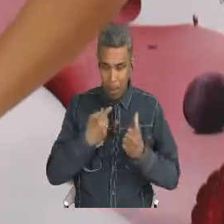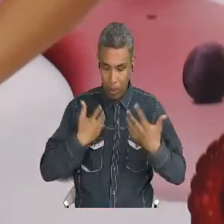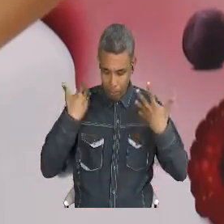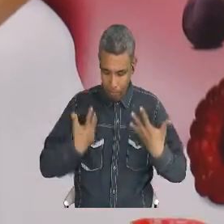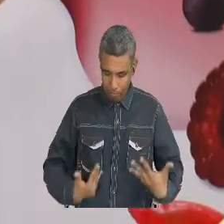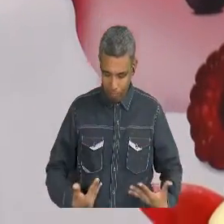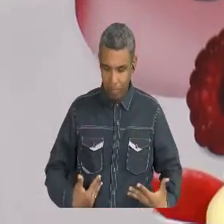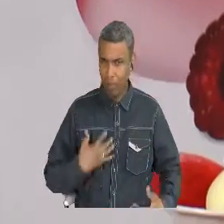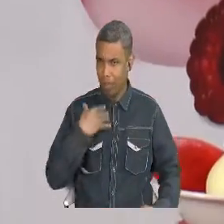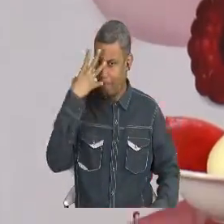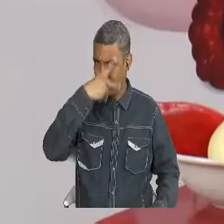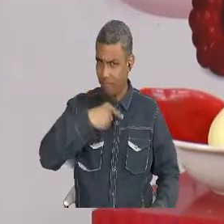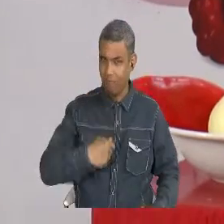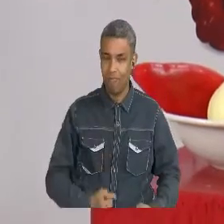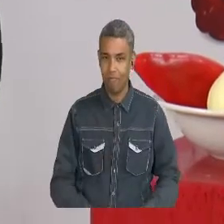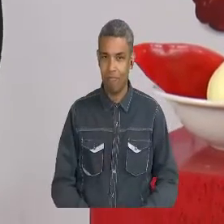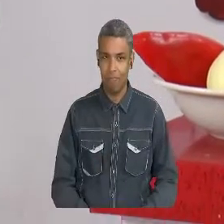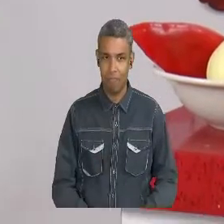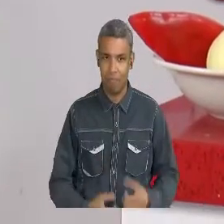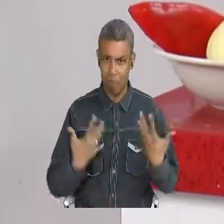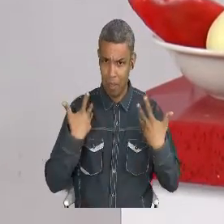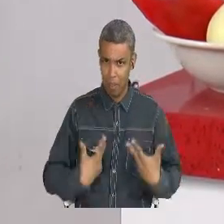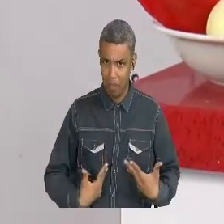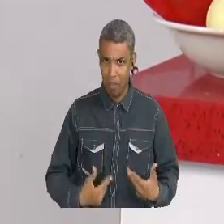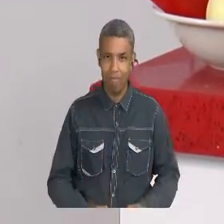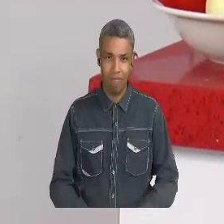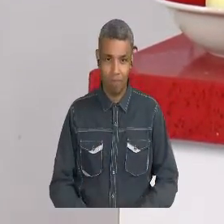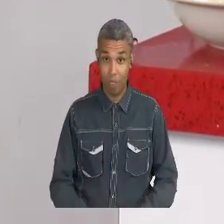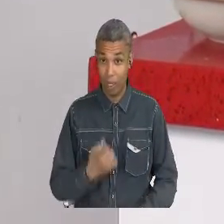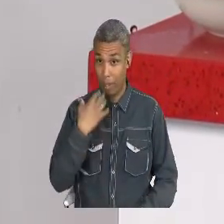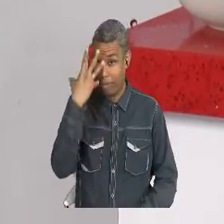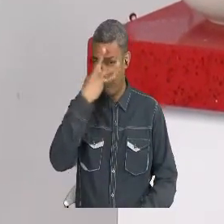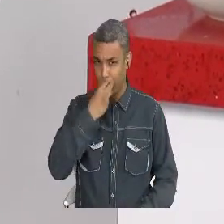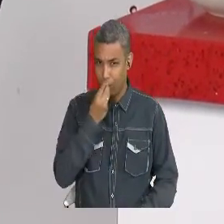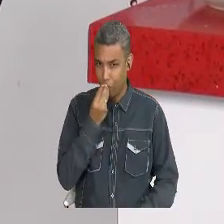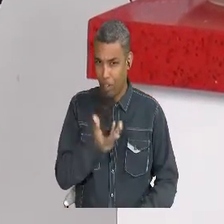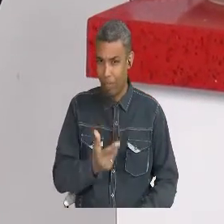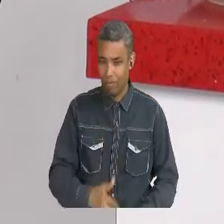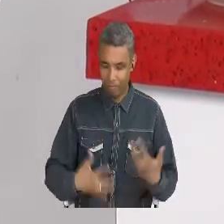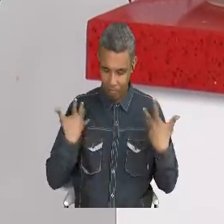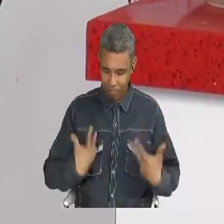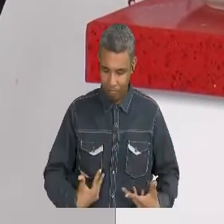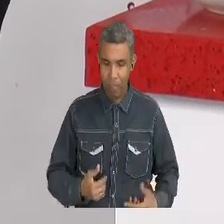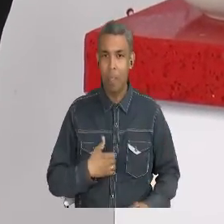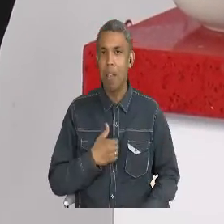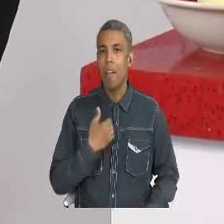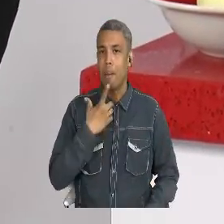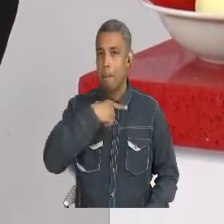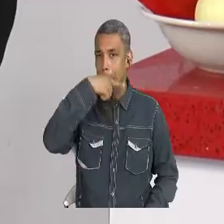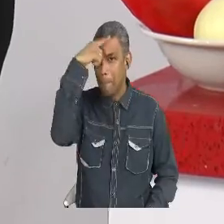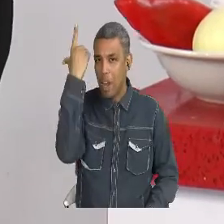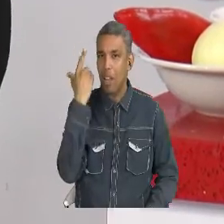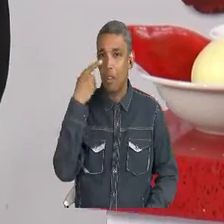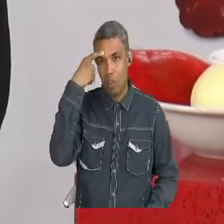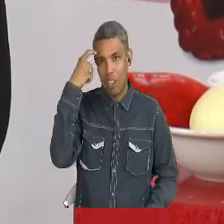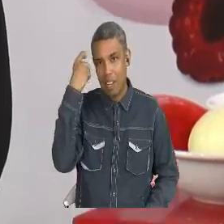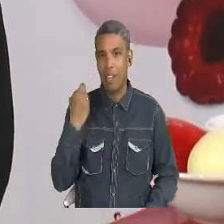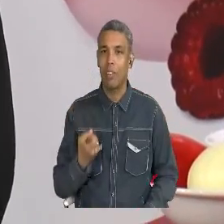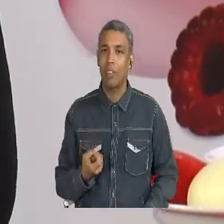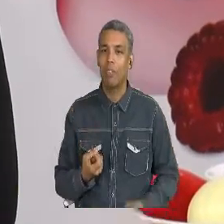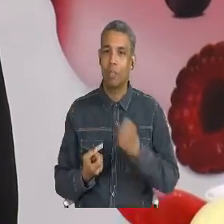hermosa con la que vine en la mañana de hoy. Miren este vestido, vean, hermoso, lindo, divino, blanco y negro, por supuesto, al mejor estilo de mi